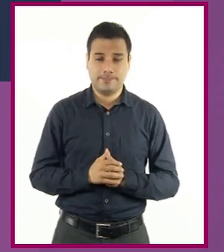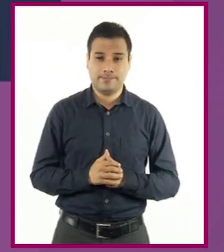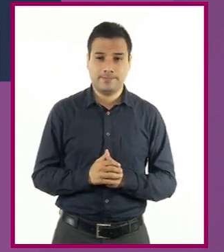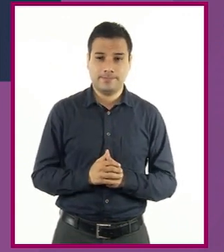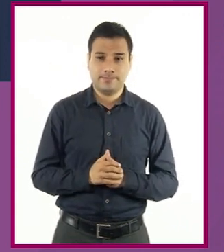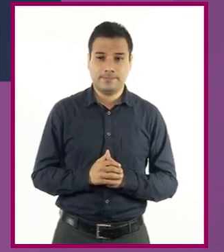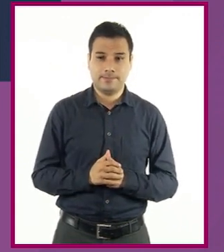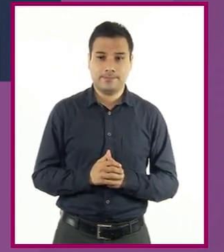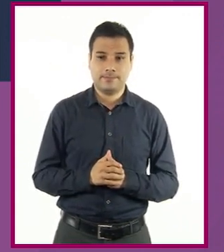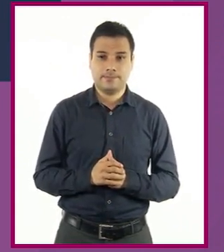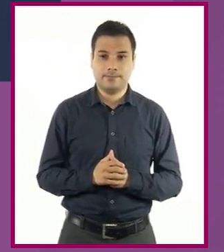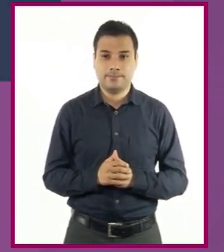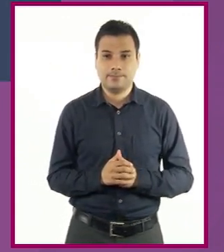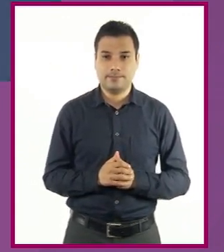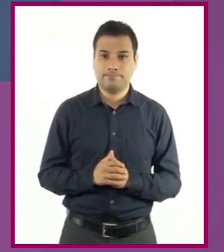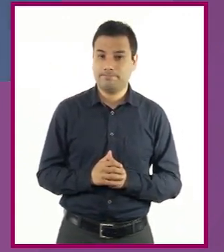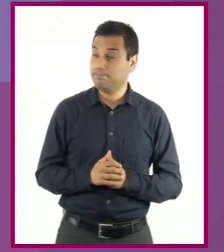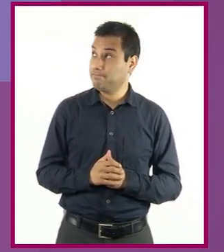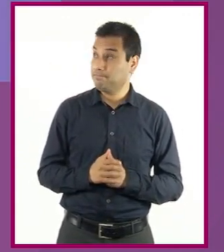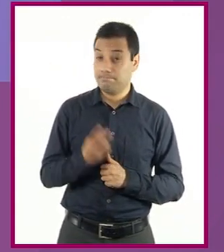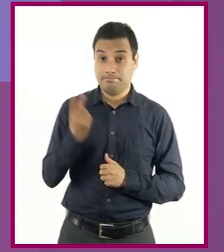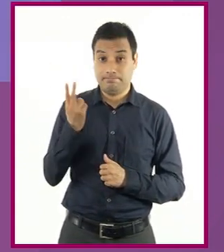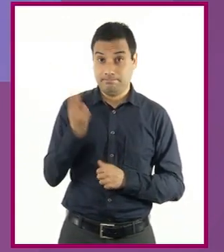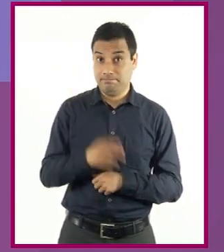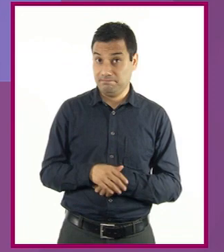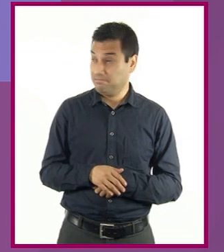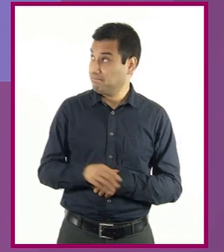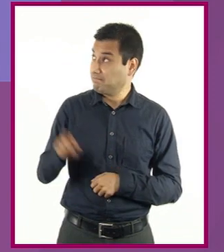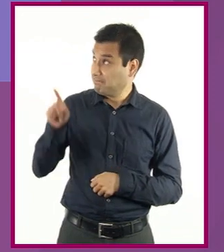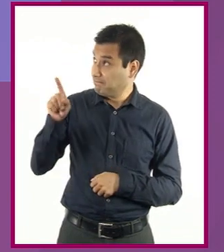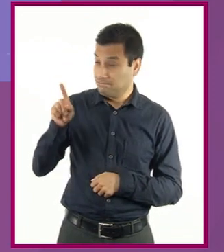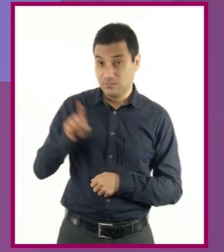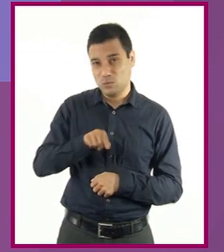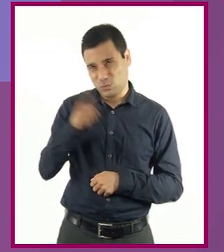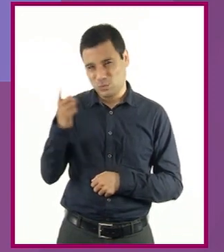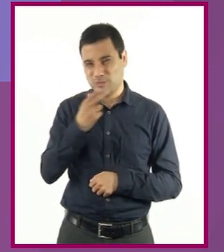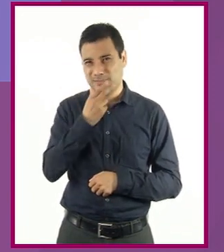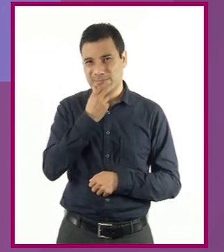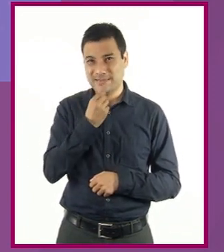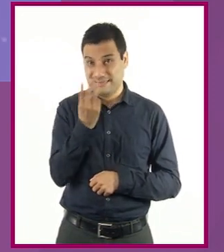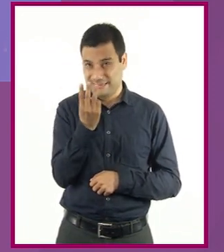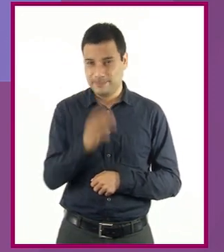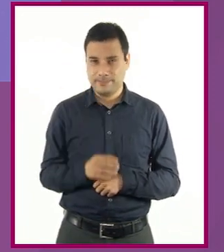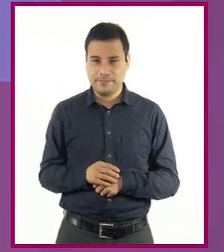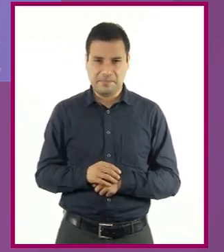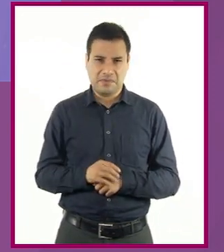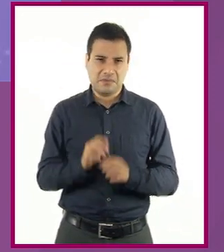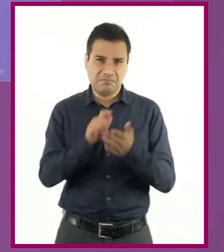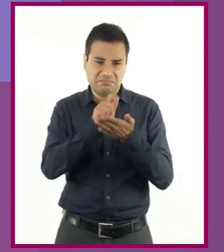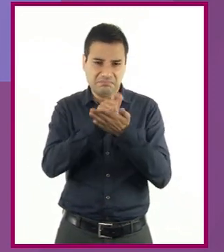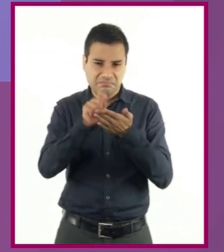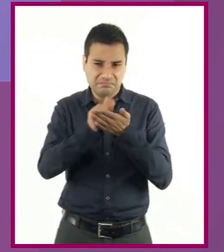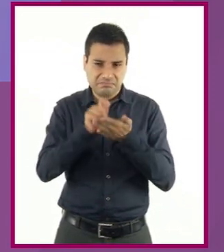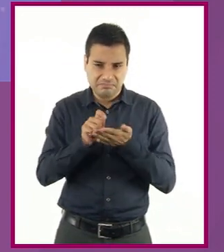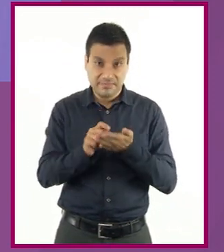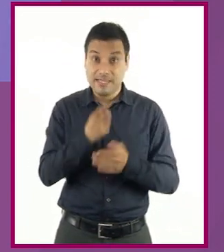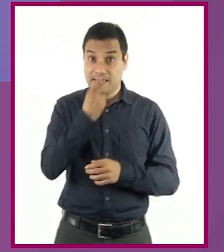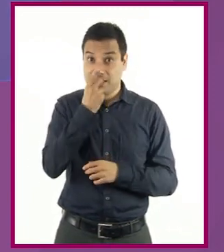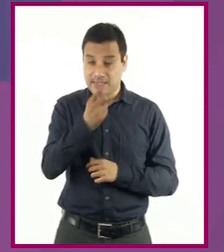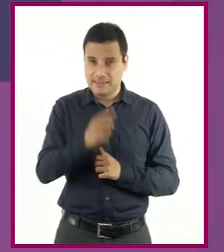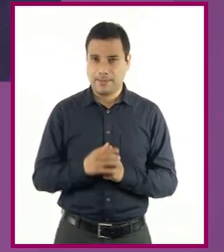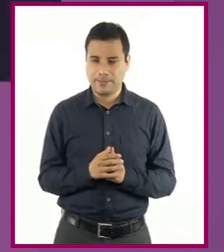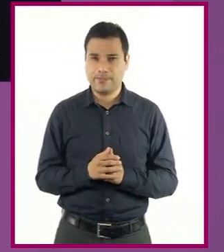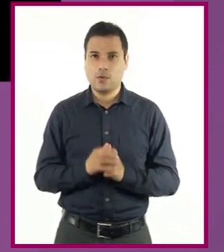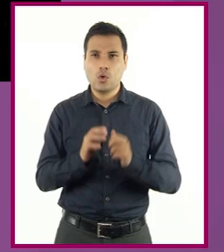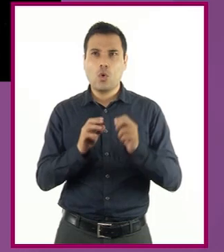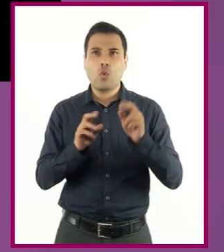En colaboración, Gamow, Ralph Alpher y Robert Herman redactaron un artículo en el cual declararon que en el espacio